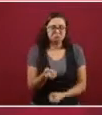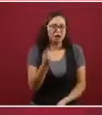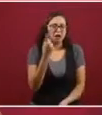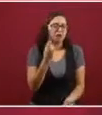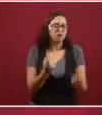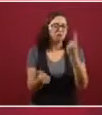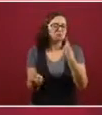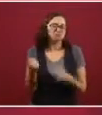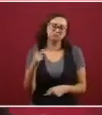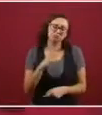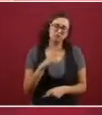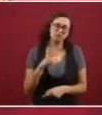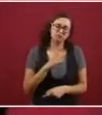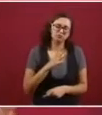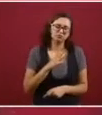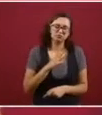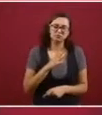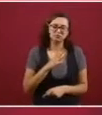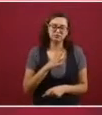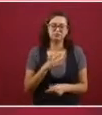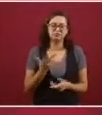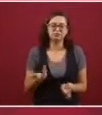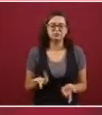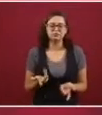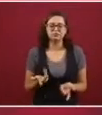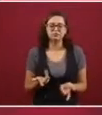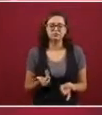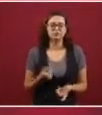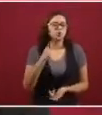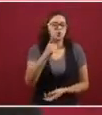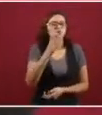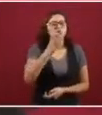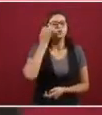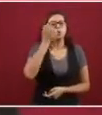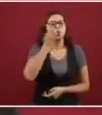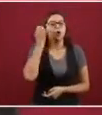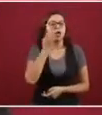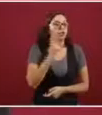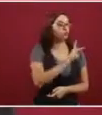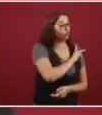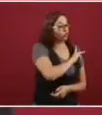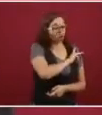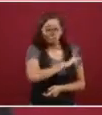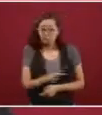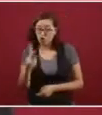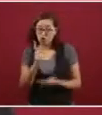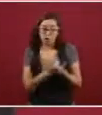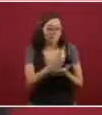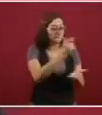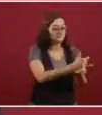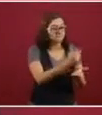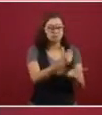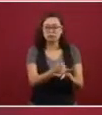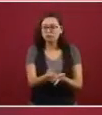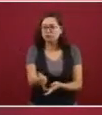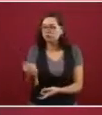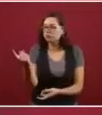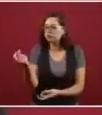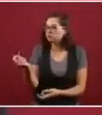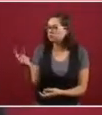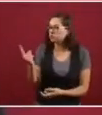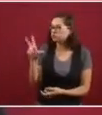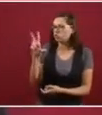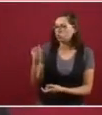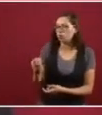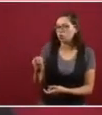sea, le llega en una escuela, en un plantel, a todos y a algunos no.